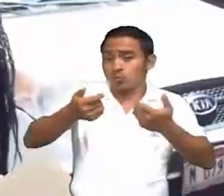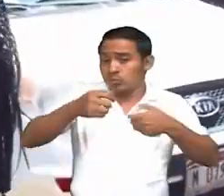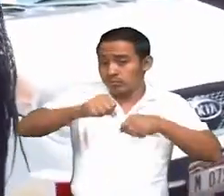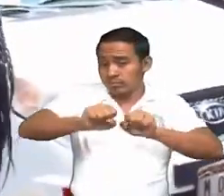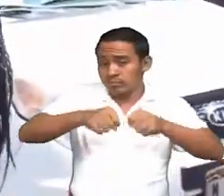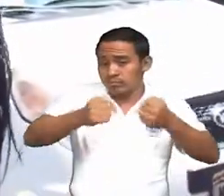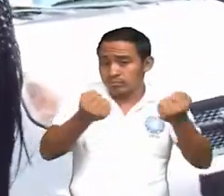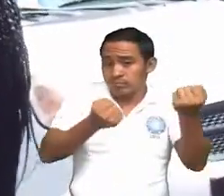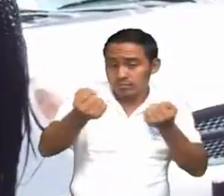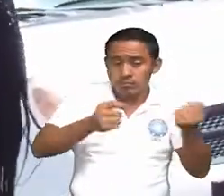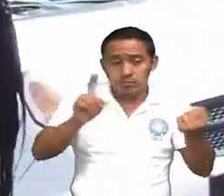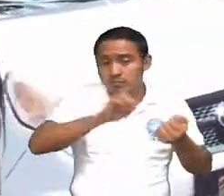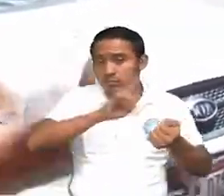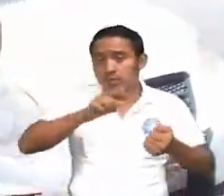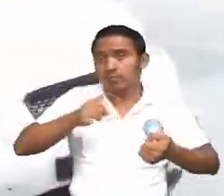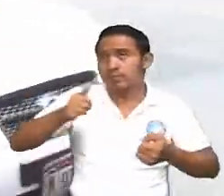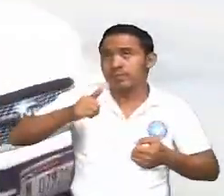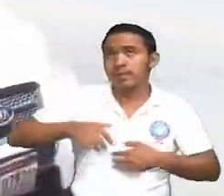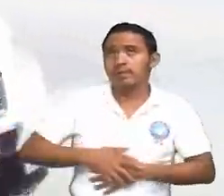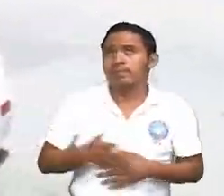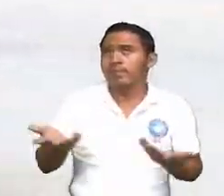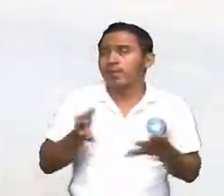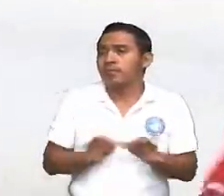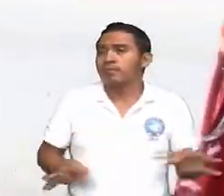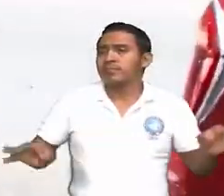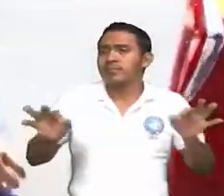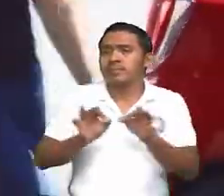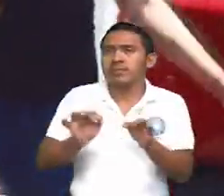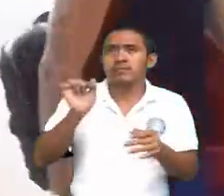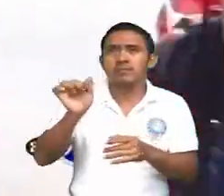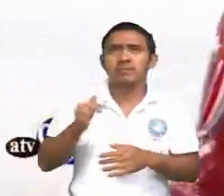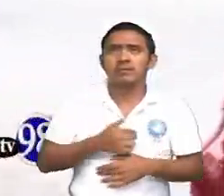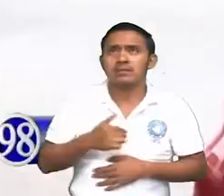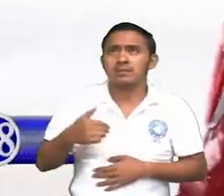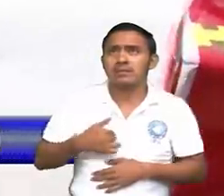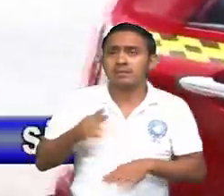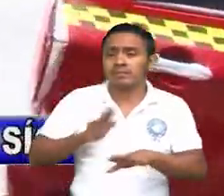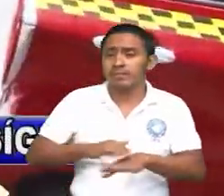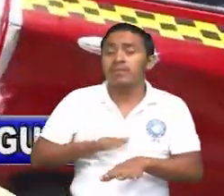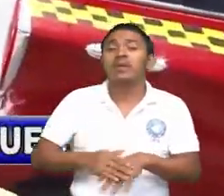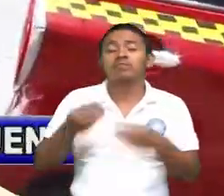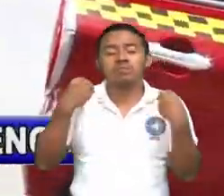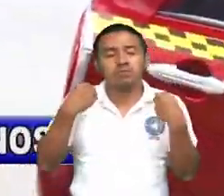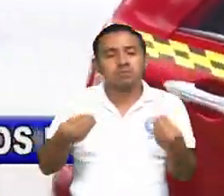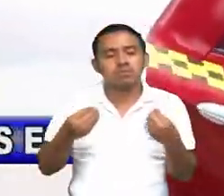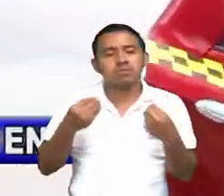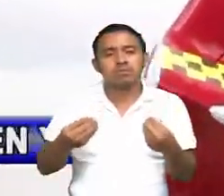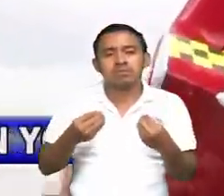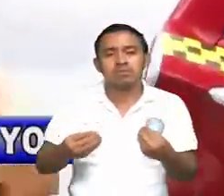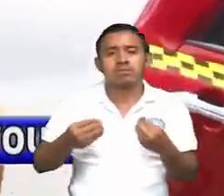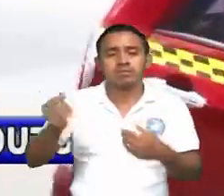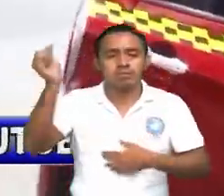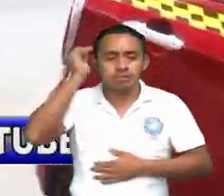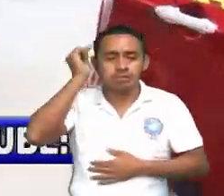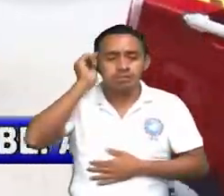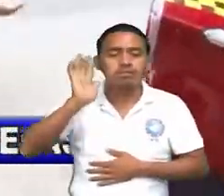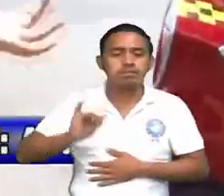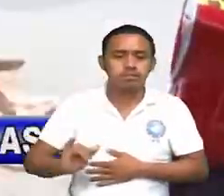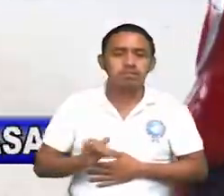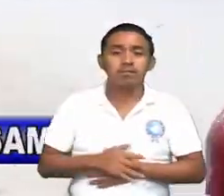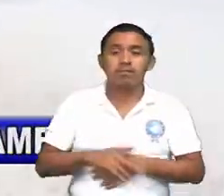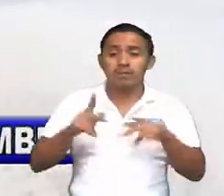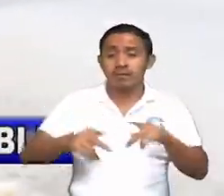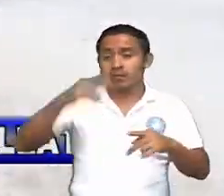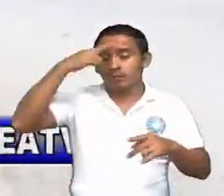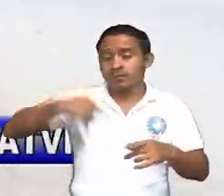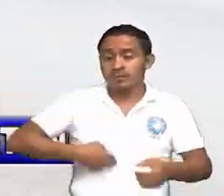conducen. Sí. ¿Qué tan importante crees vos que se haga conciencia? Demasiado, considero que sí. Creo que los